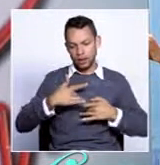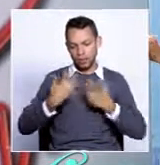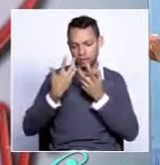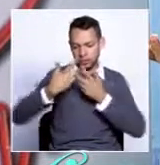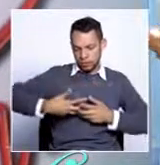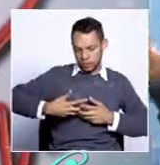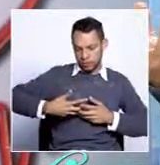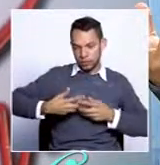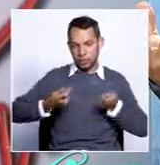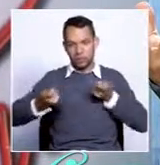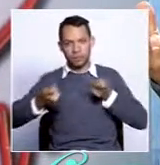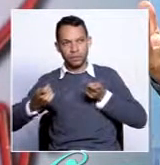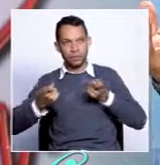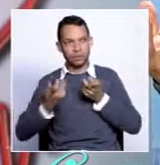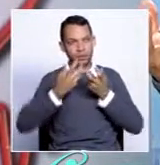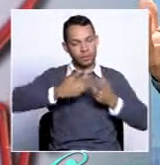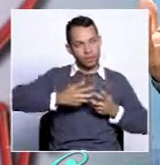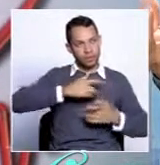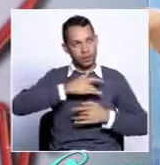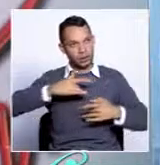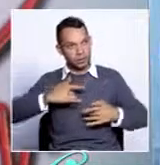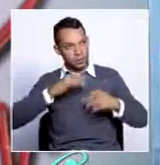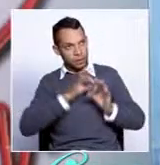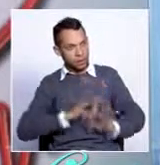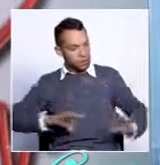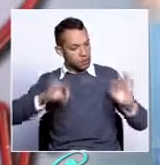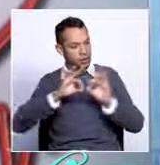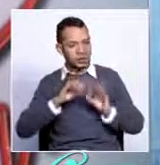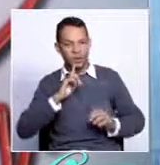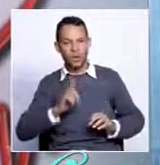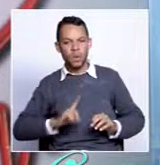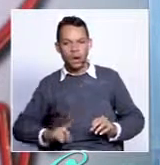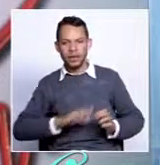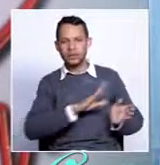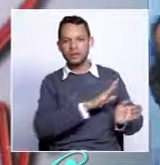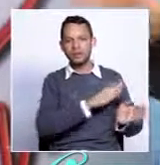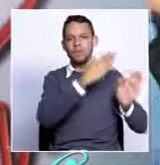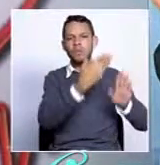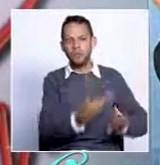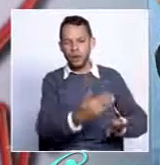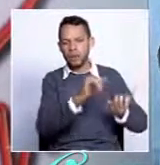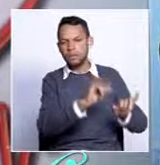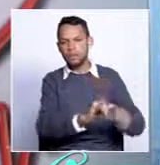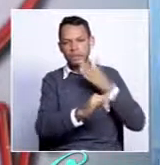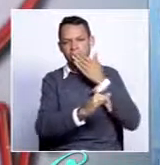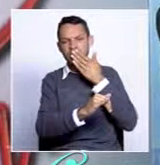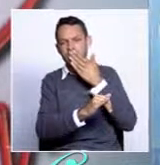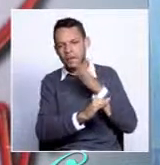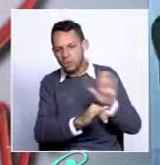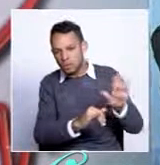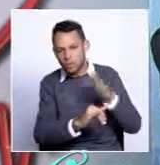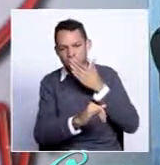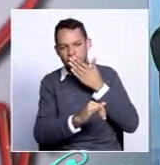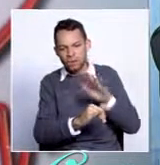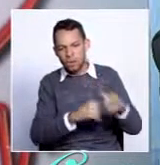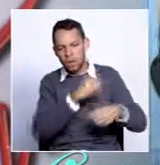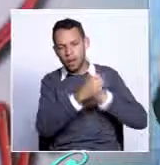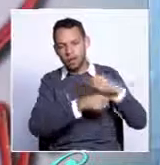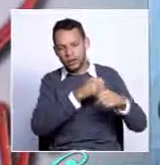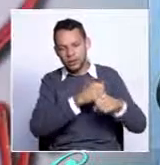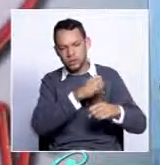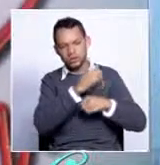para la dps esa señora ya no es importante se puede morir ya pasó el tope de los años